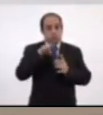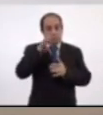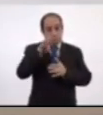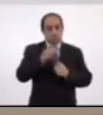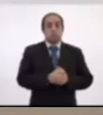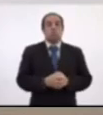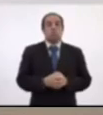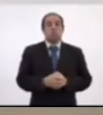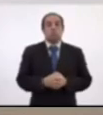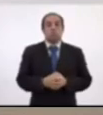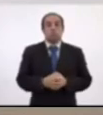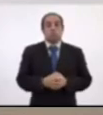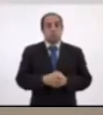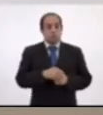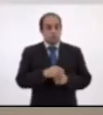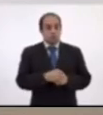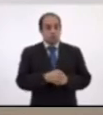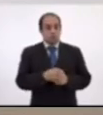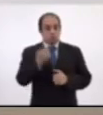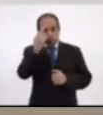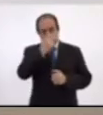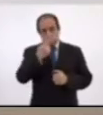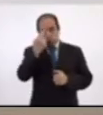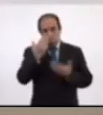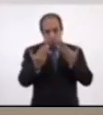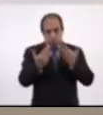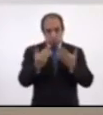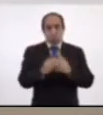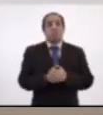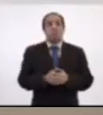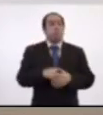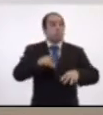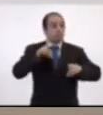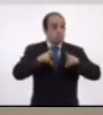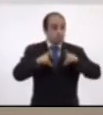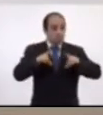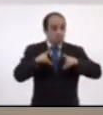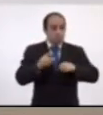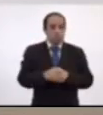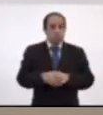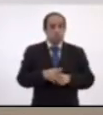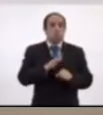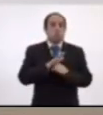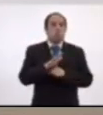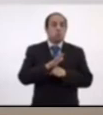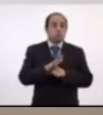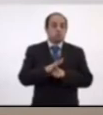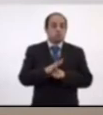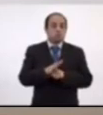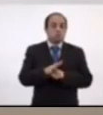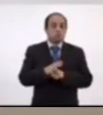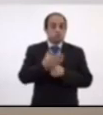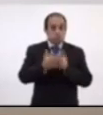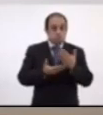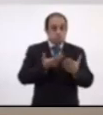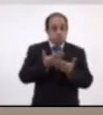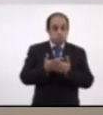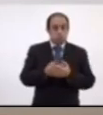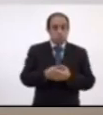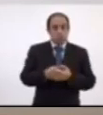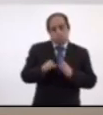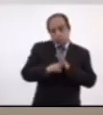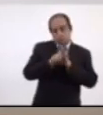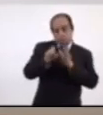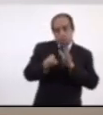2019. Si lo vemos de esa manera, depende de qué tipo de servicio. Para ponerle